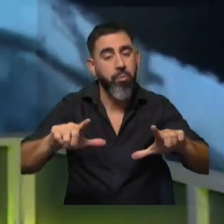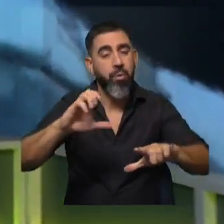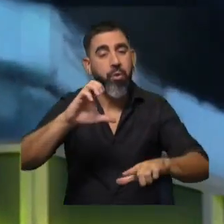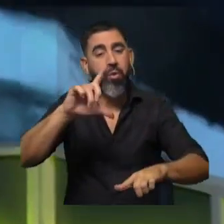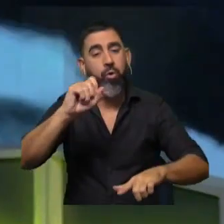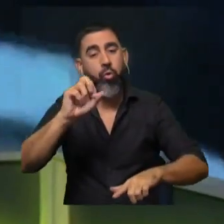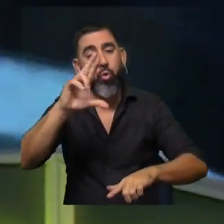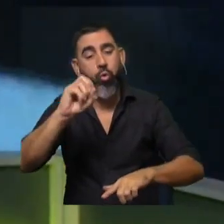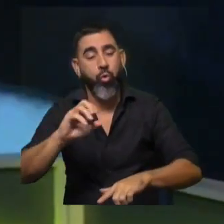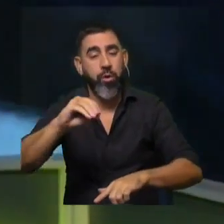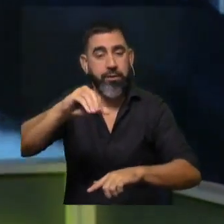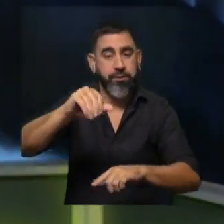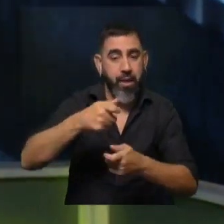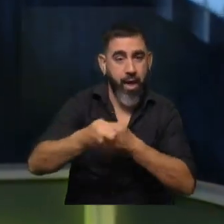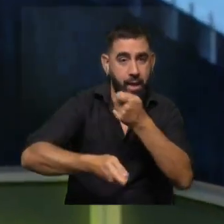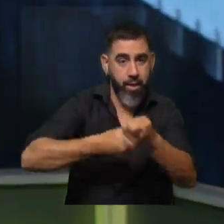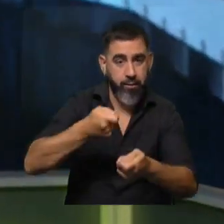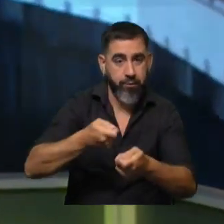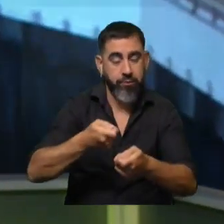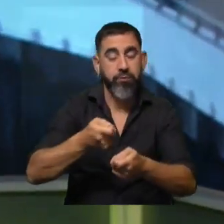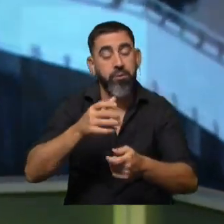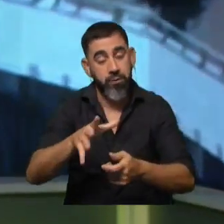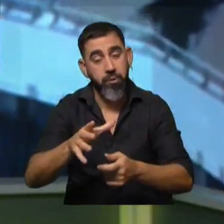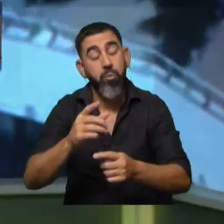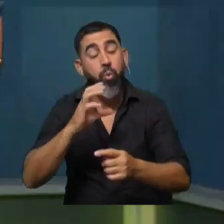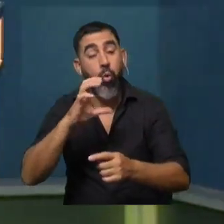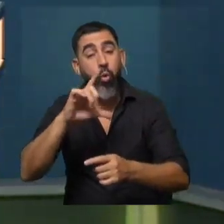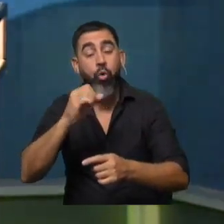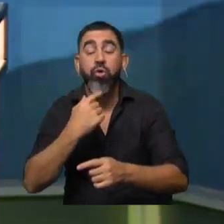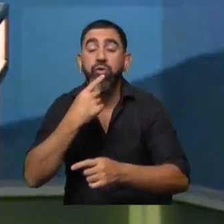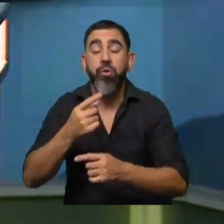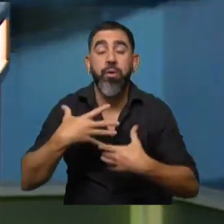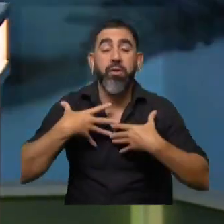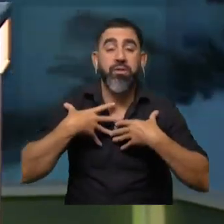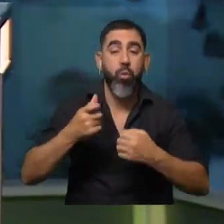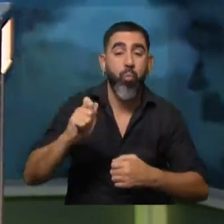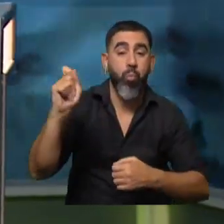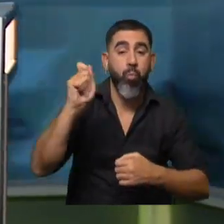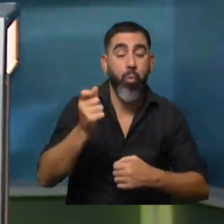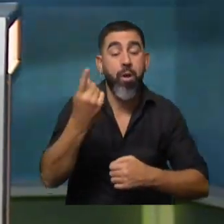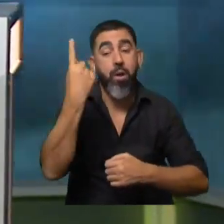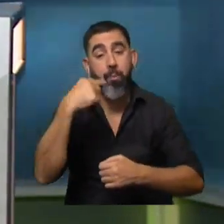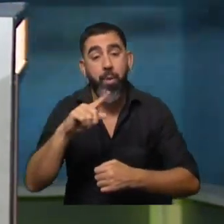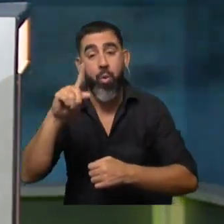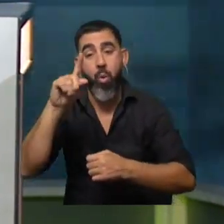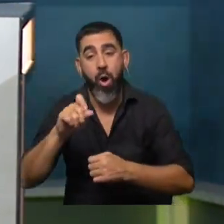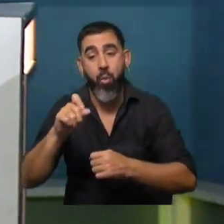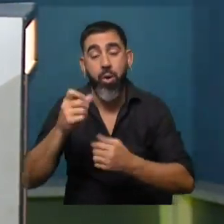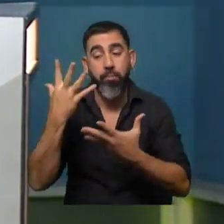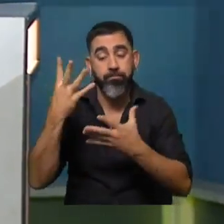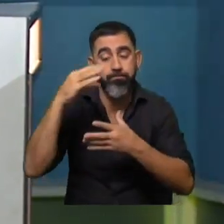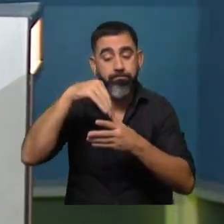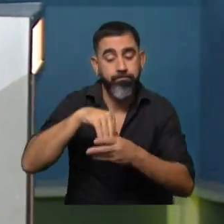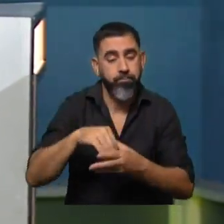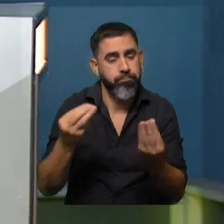agua destinada a consumo humano. Aplicar cloro es positivo para la salud pública, pero cuando el agua cruda incluye un